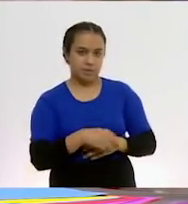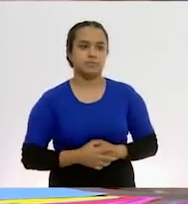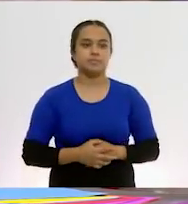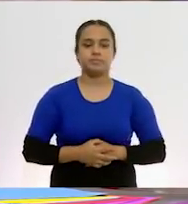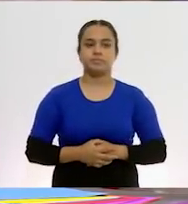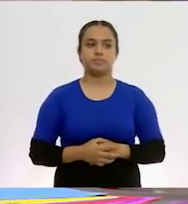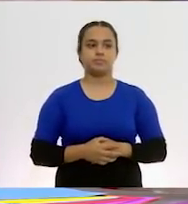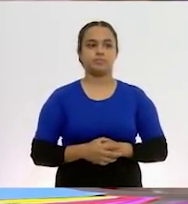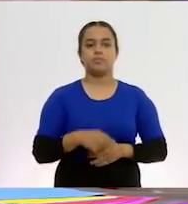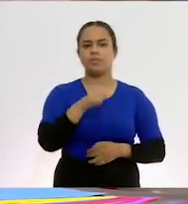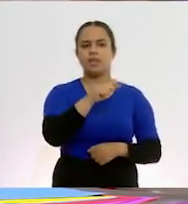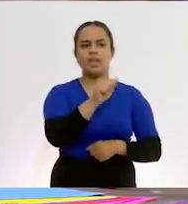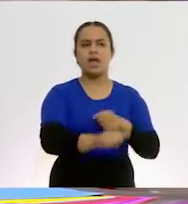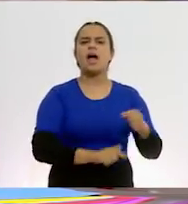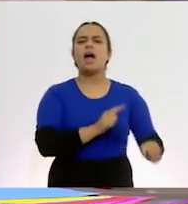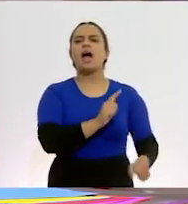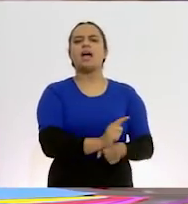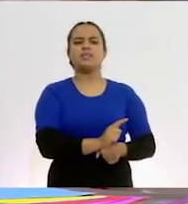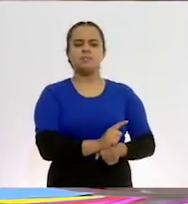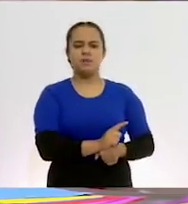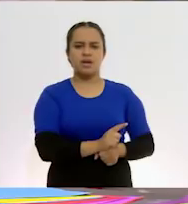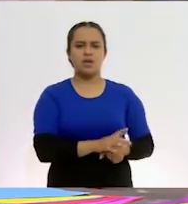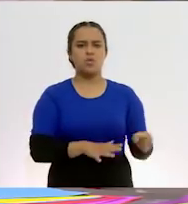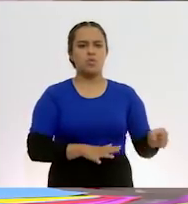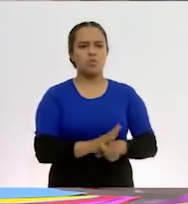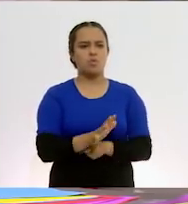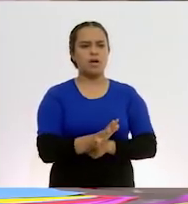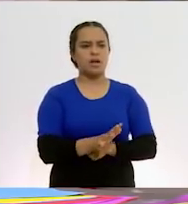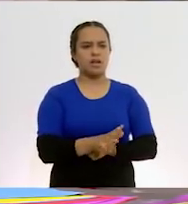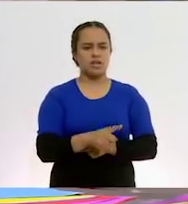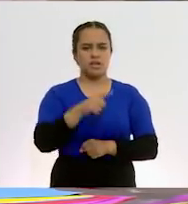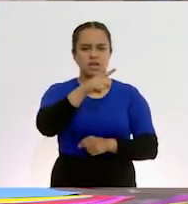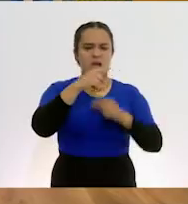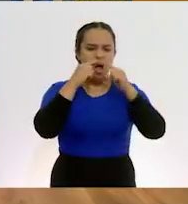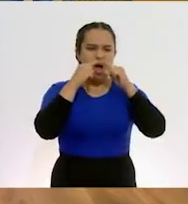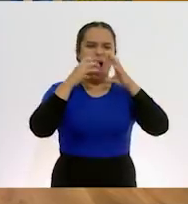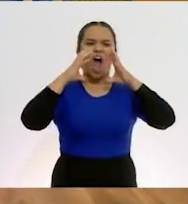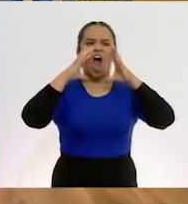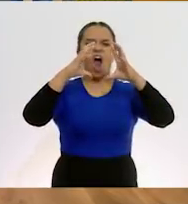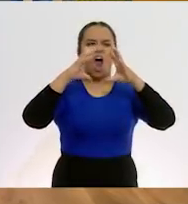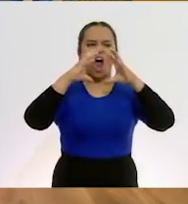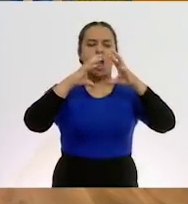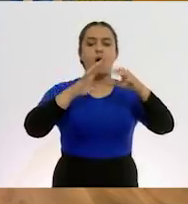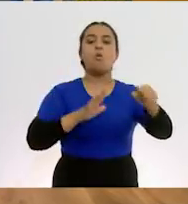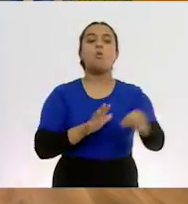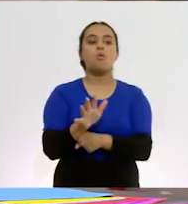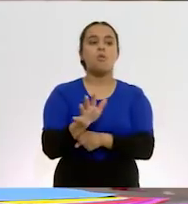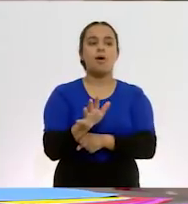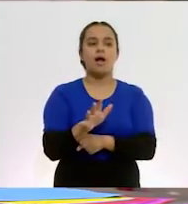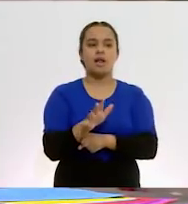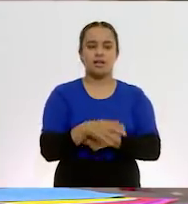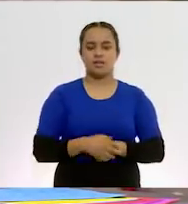Y este animal, pues, tiene un hocico muy grande. Y es el...